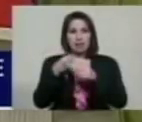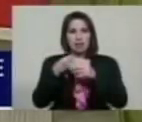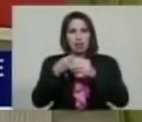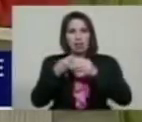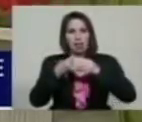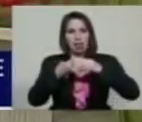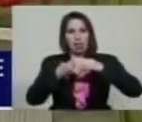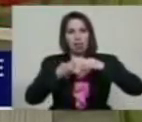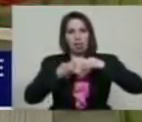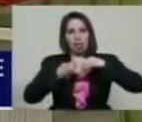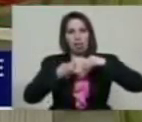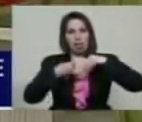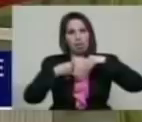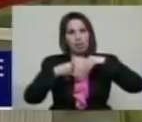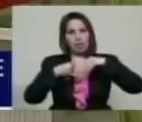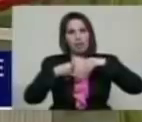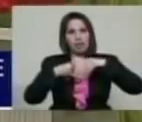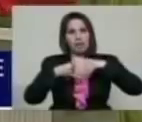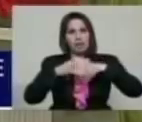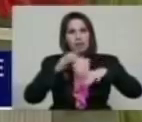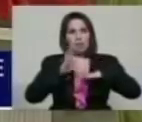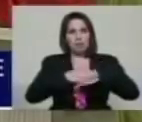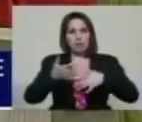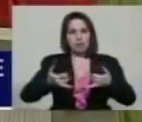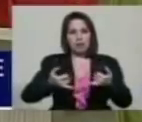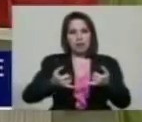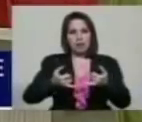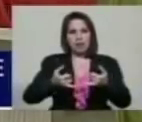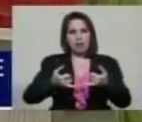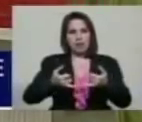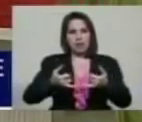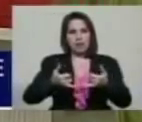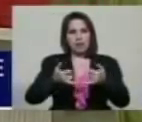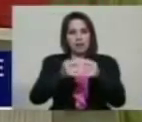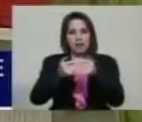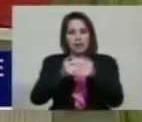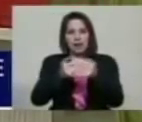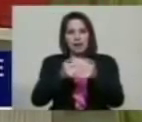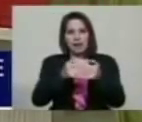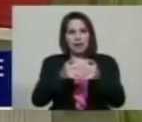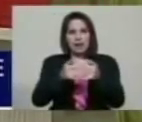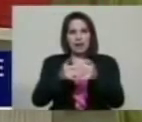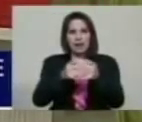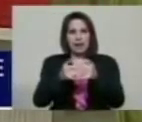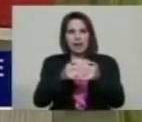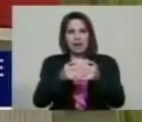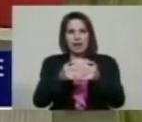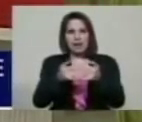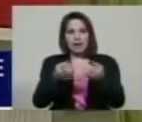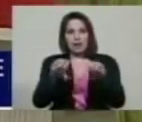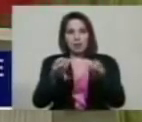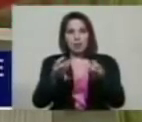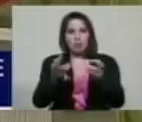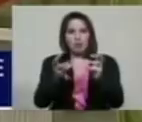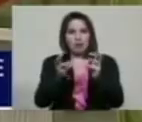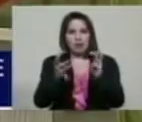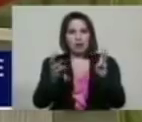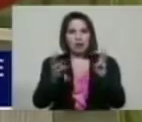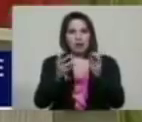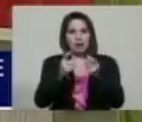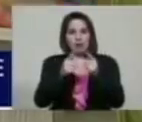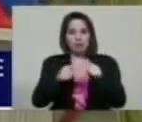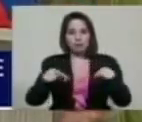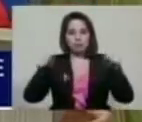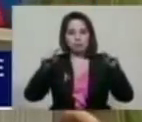manera torcida ahora, porque todo el mundo agarra el teléfono así, ¿ves? Y lo coloca aquí. Todo el mundo tiene este dedo torcido.